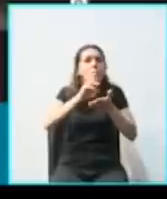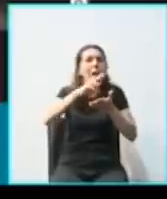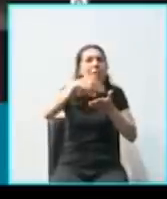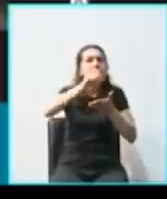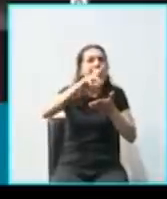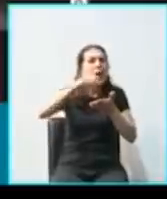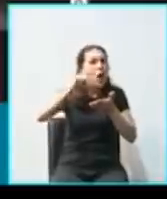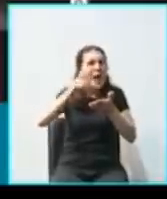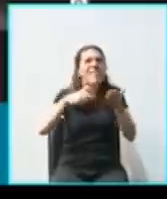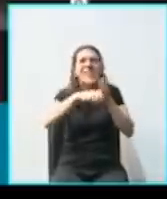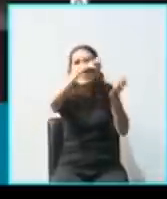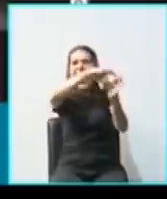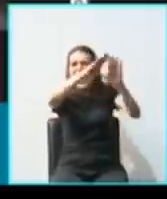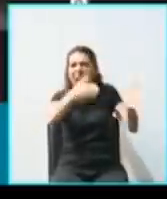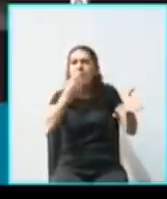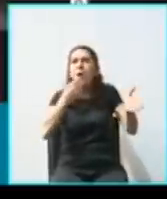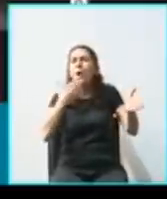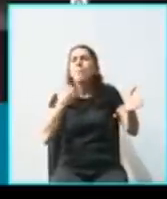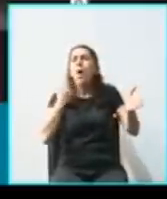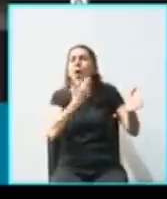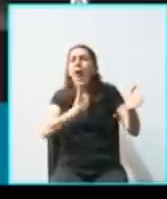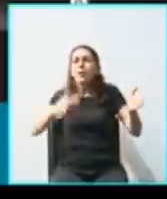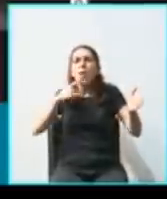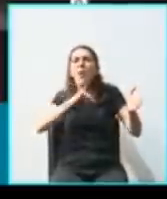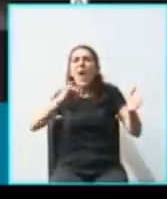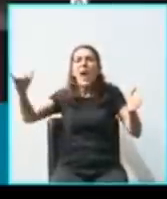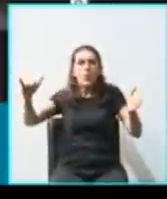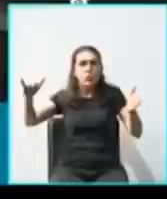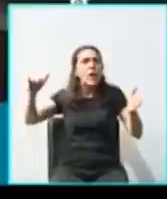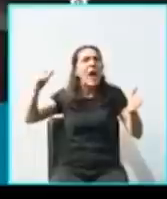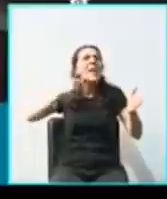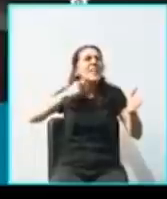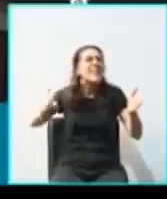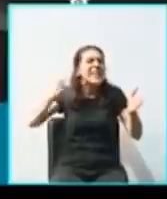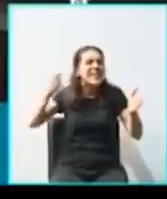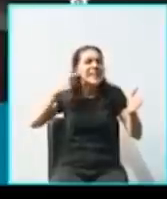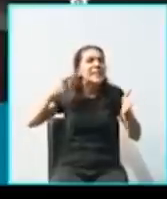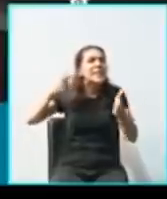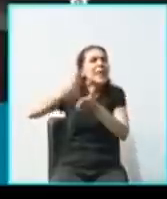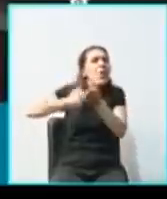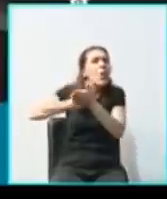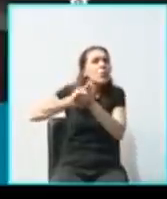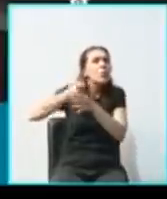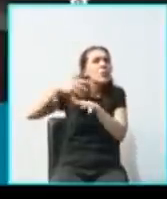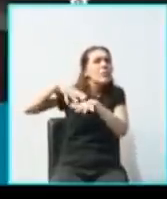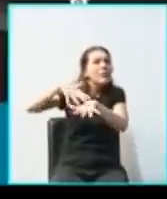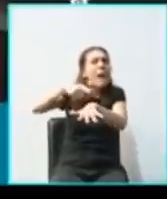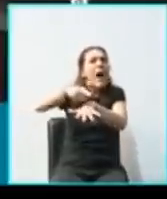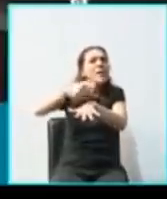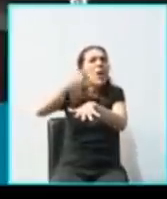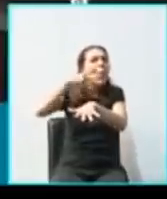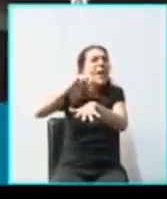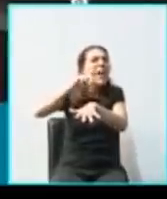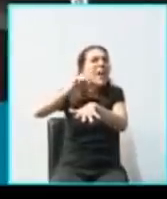ciudad, porque a raíz de una denuncia del Poder Ejecutivo quieren judicializar la lucha contra UNICABA y ya hay estudiantes y